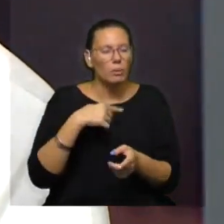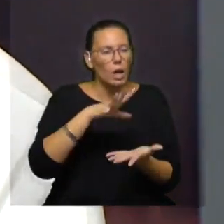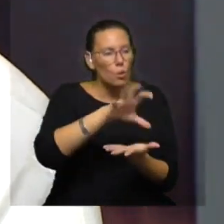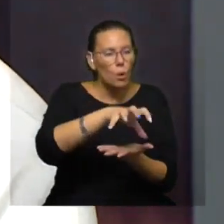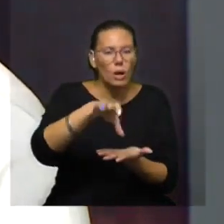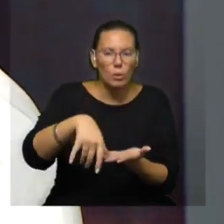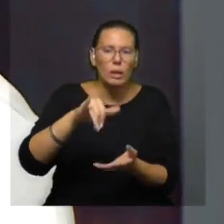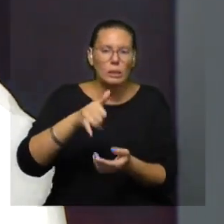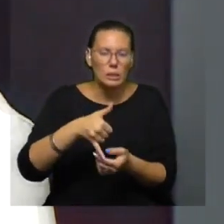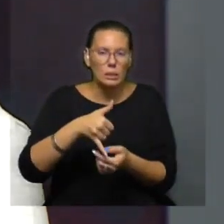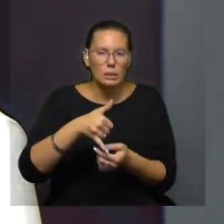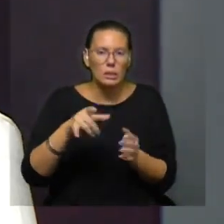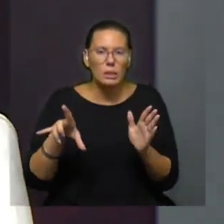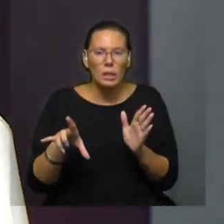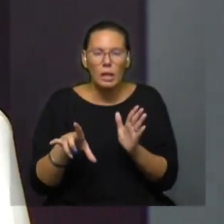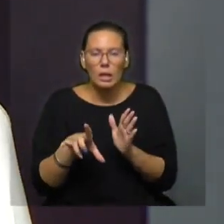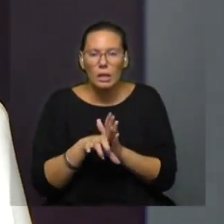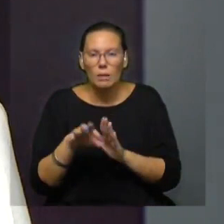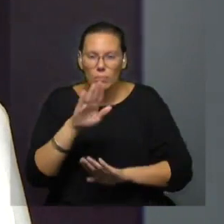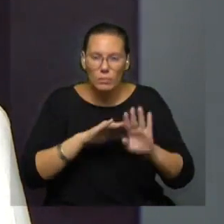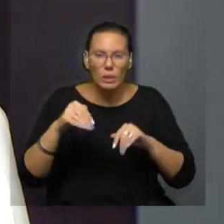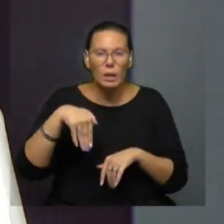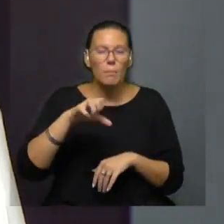señalamientos por parte de la ley reparatoria del MEC,